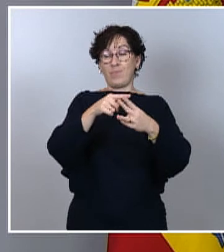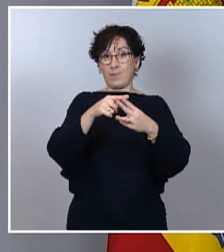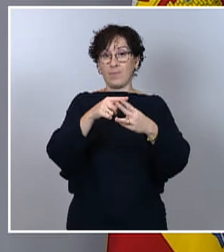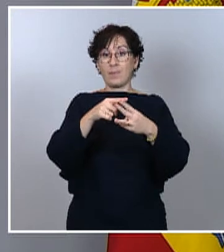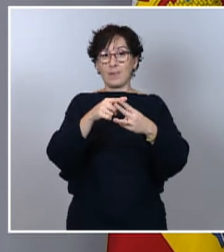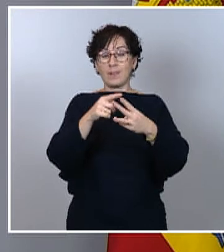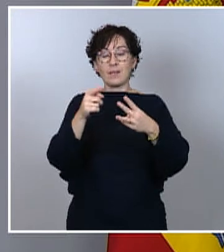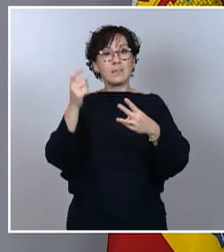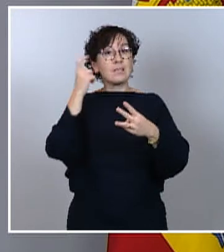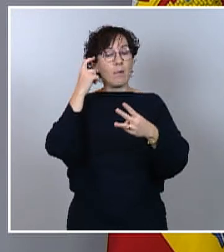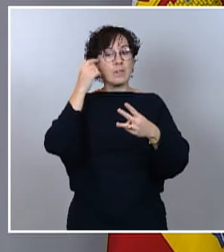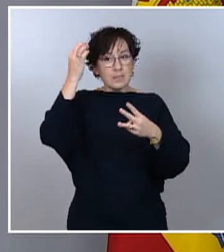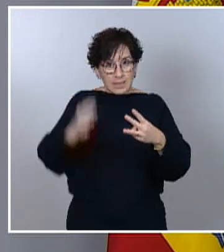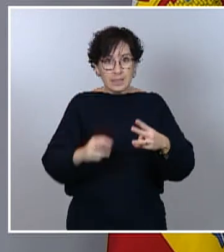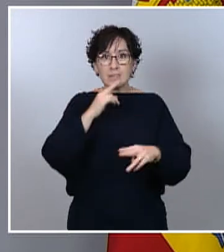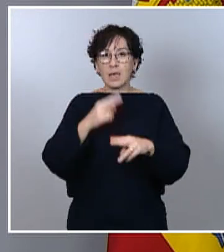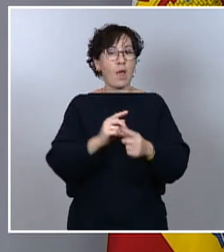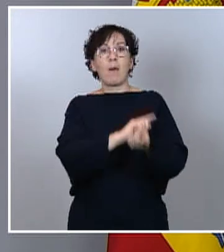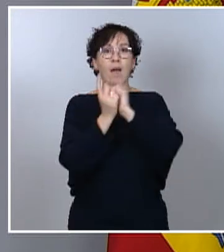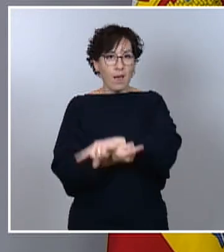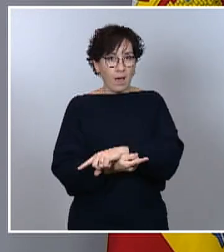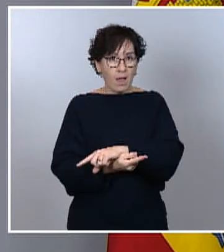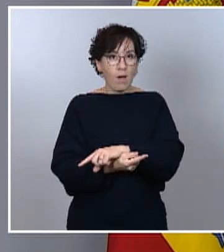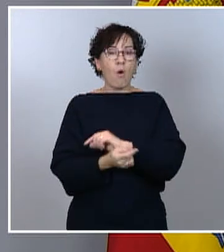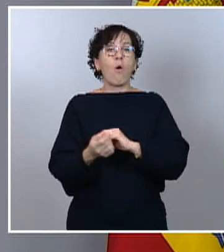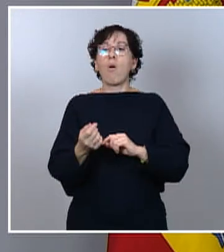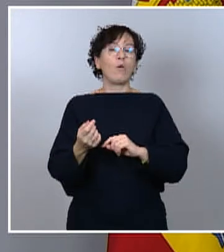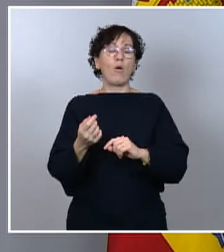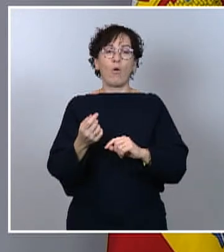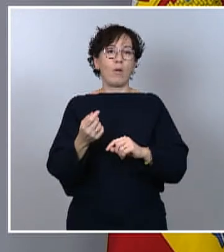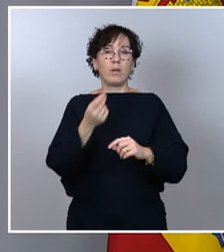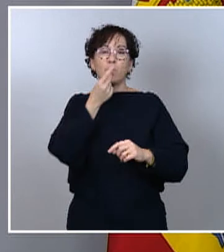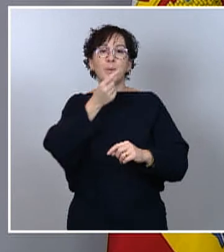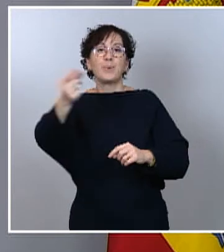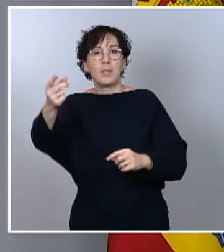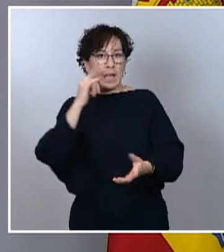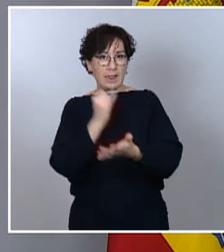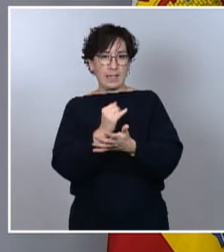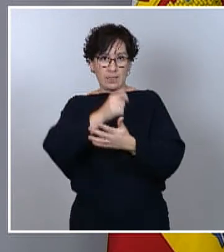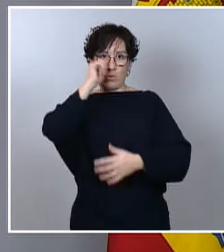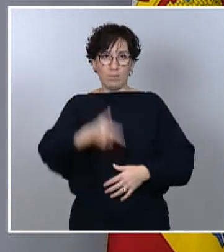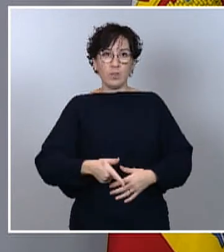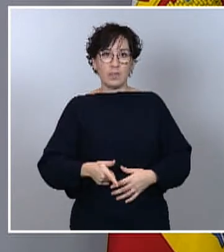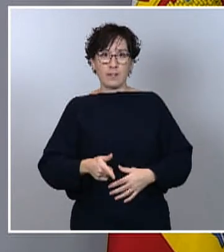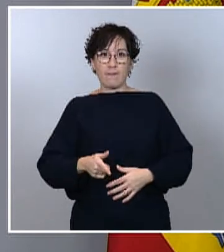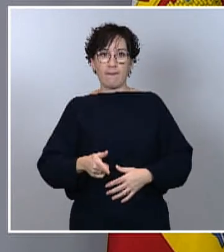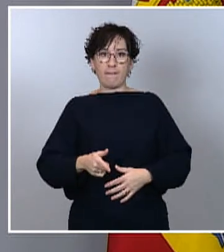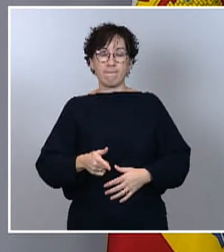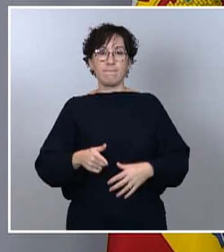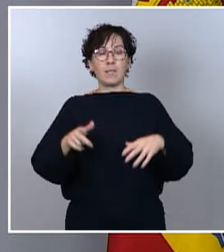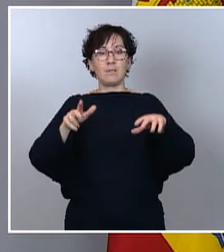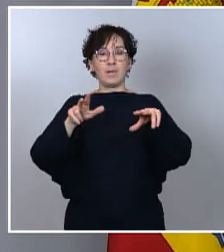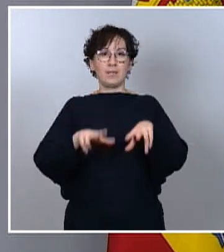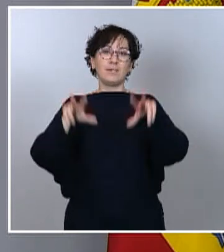realmente lo son, o simplemente es una pérdida de sensibilidad del test que estamos utilizando. Bueno, antes de concluir, me gustaría volver